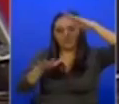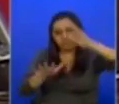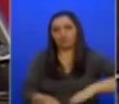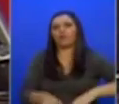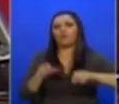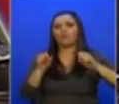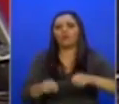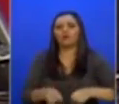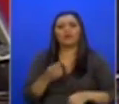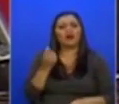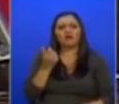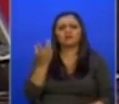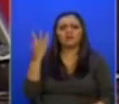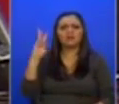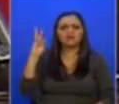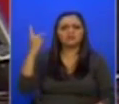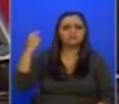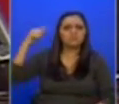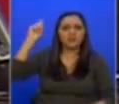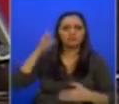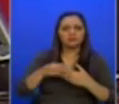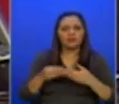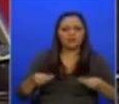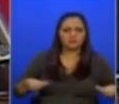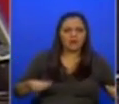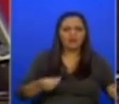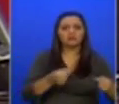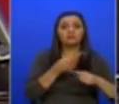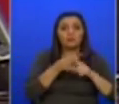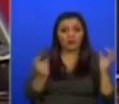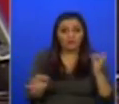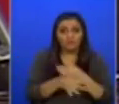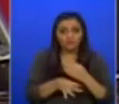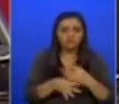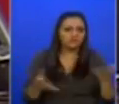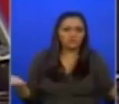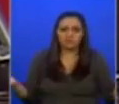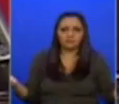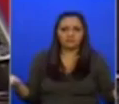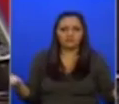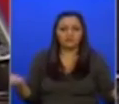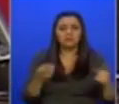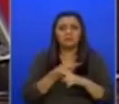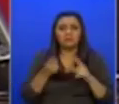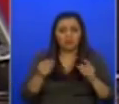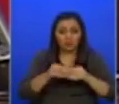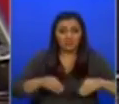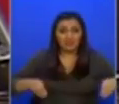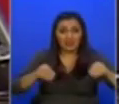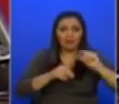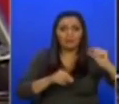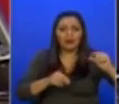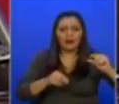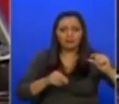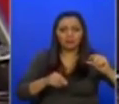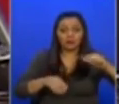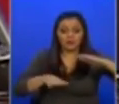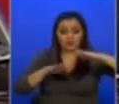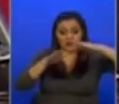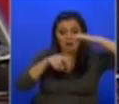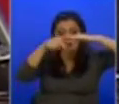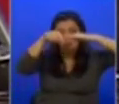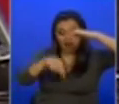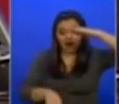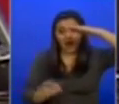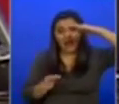$,000 por solar rellenar, es decir, 20 veces más lo que han costado los solares, tal vez exagero, pero muchas veces más de lo que han contado los